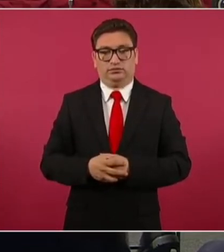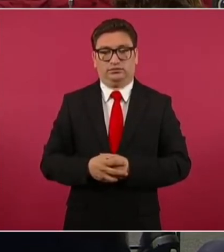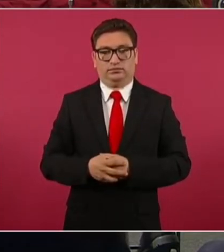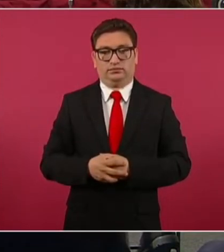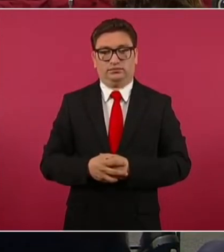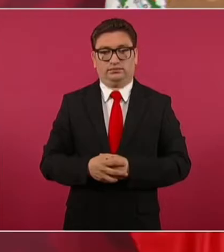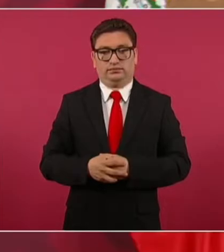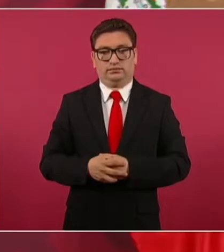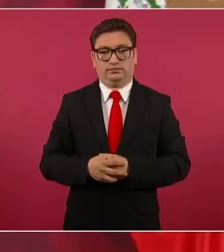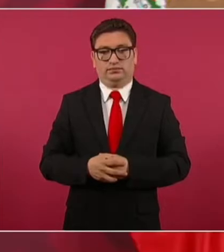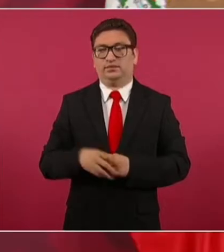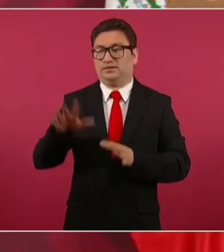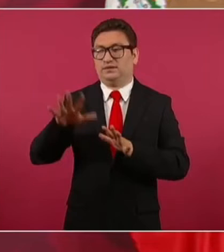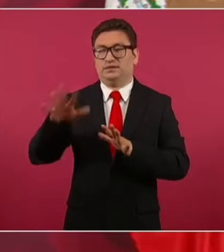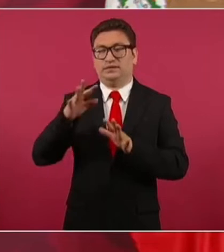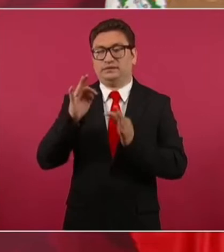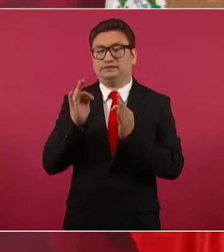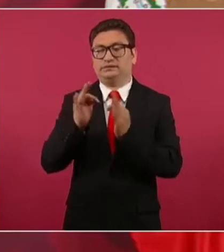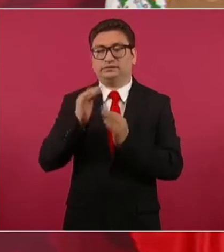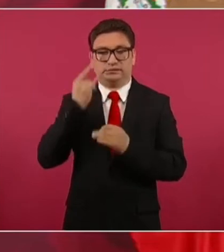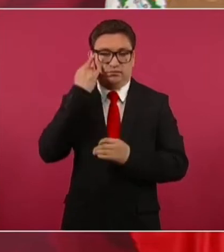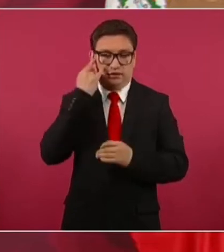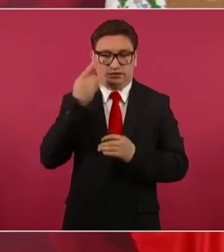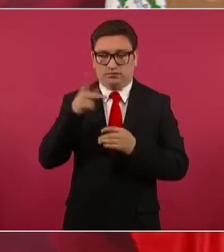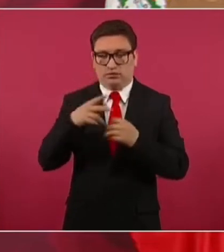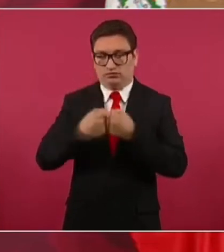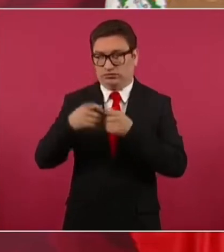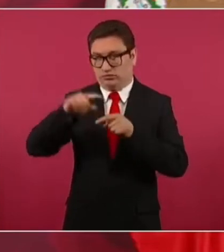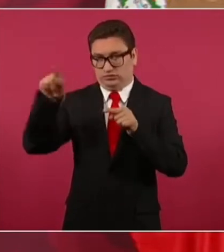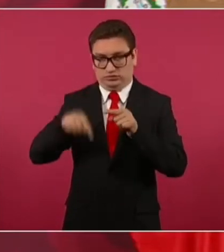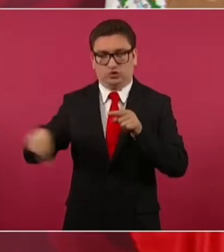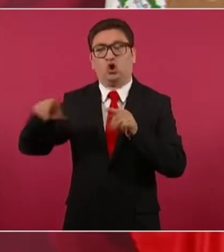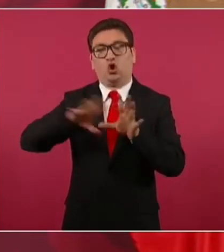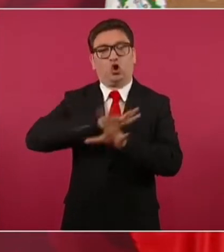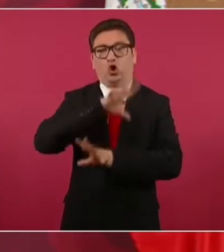que ya es Campeche, pero ya está en los límites. Pero es todo